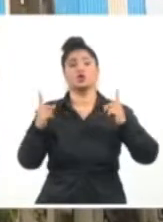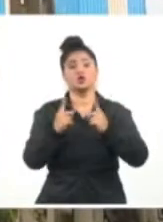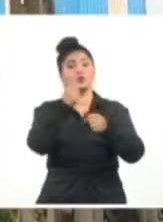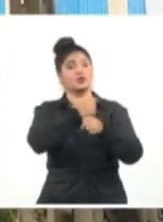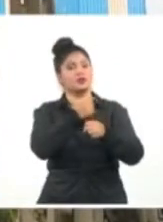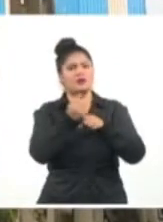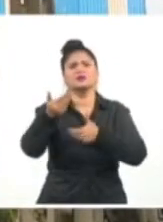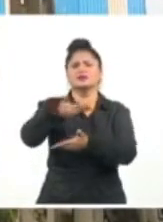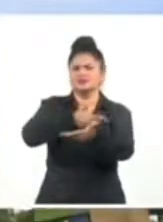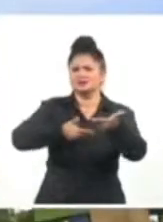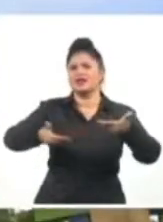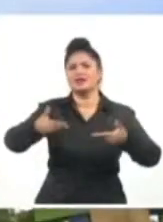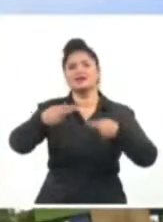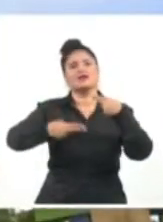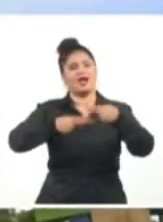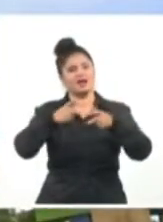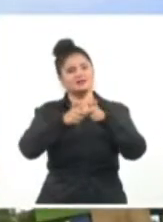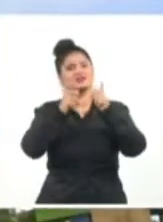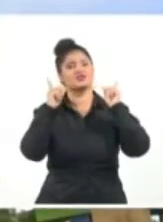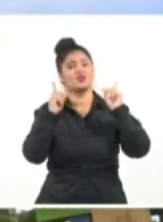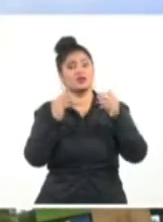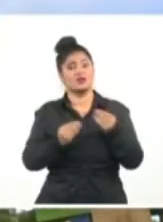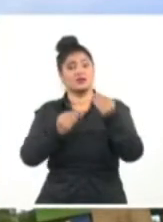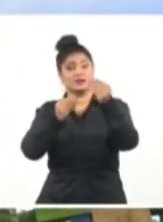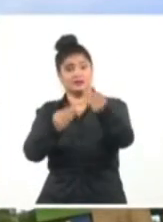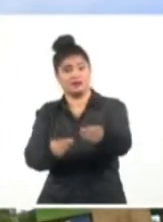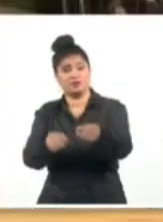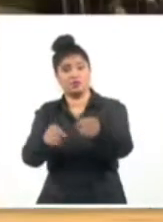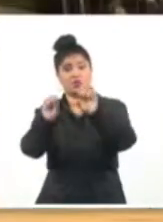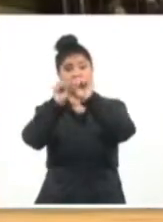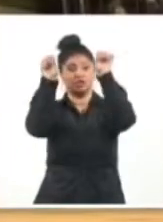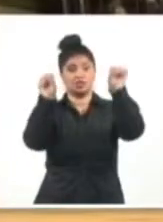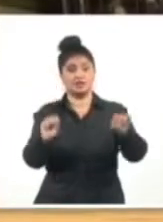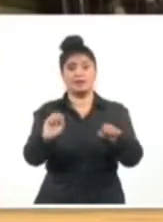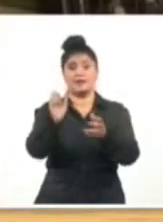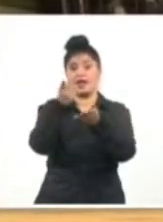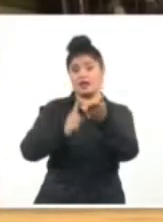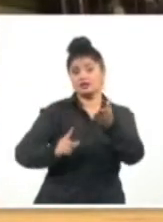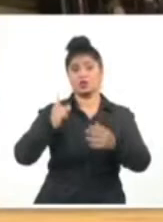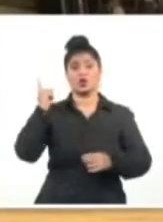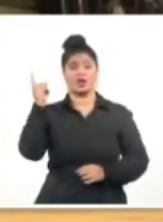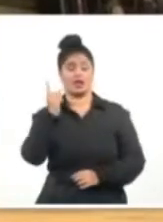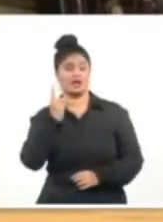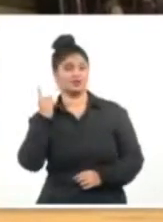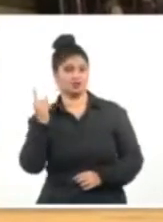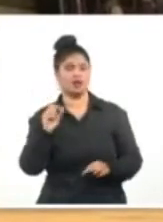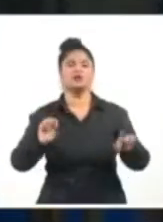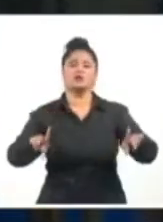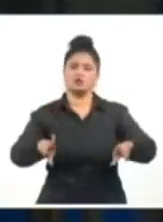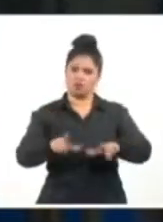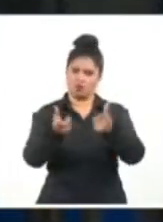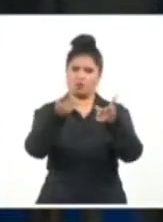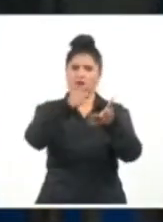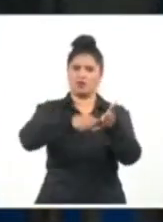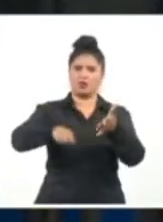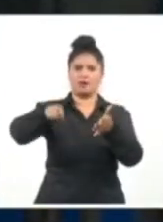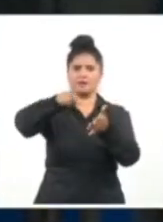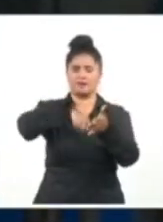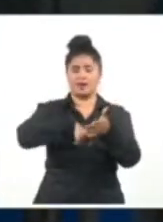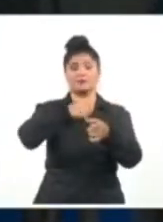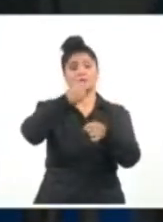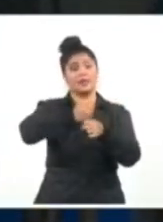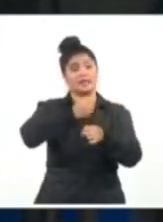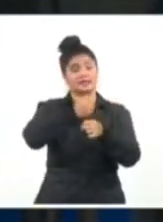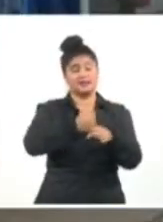tensos y contribuye con la entrega al sistema electroenergético nacional a pesar de las limitaciones tecnológicas. Es un trabajo muy